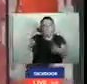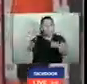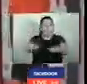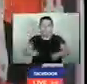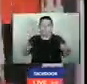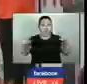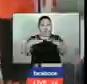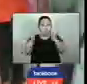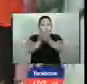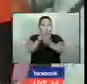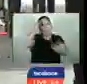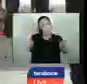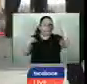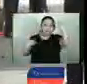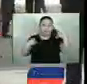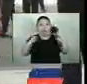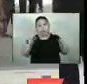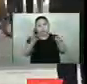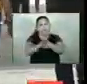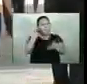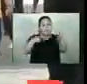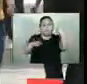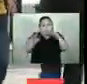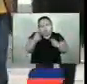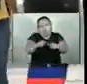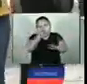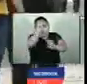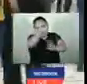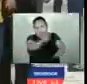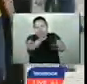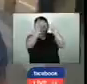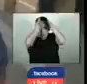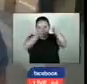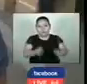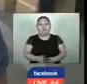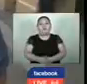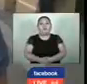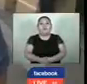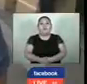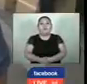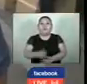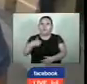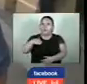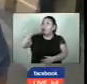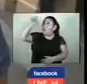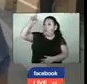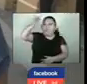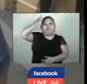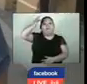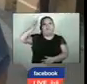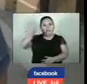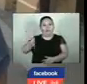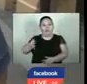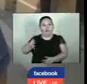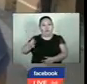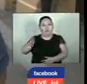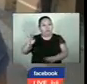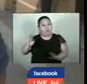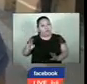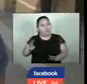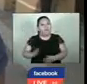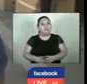favor, sin embargo, respetan las decisiones de las demás personas. Creo mucho en Dios y creo que